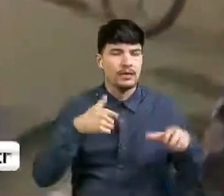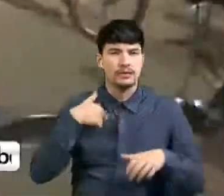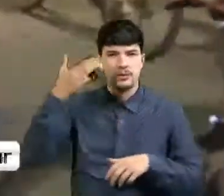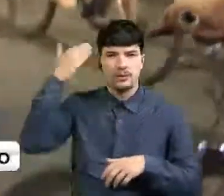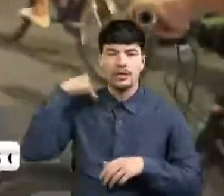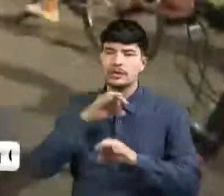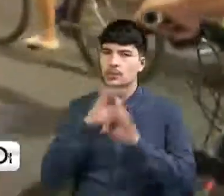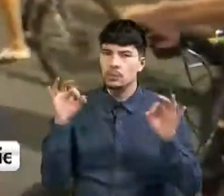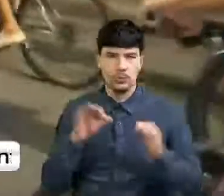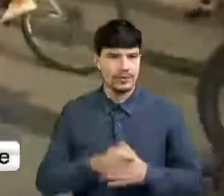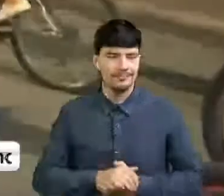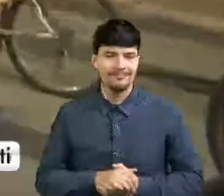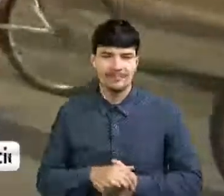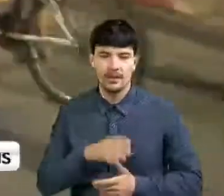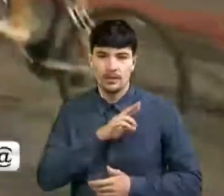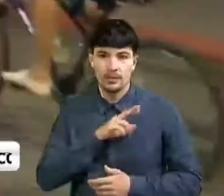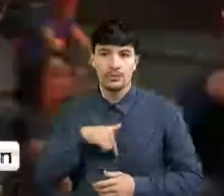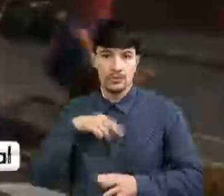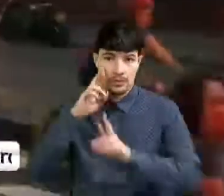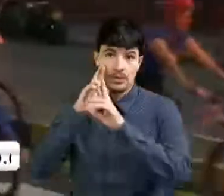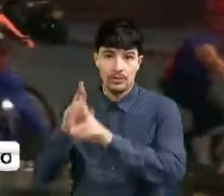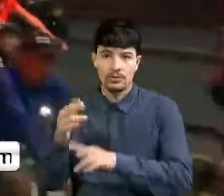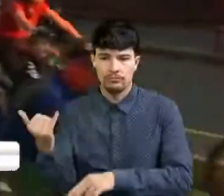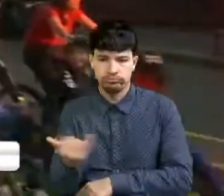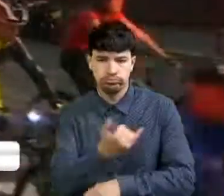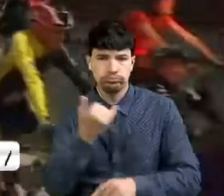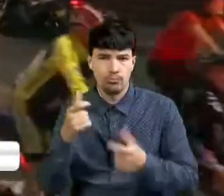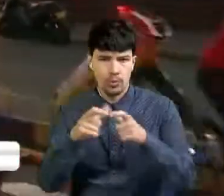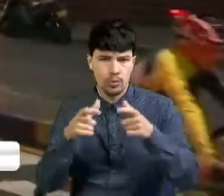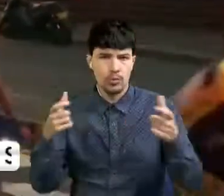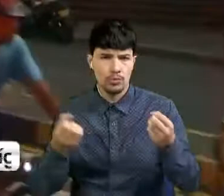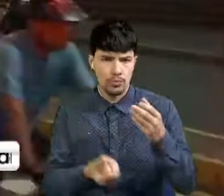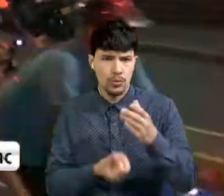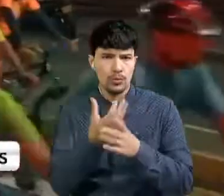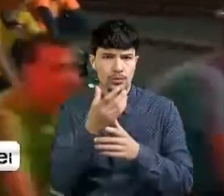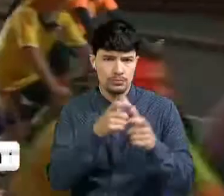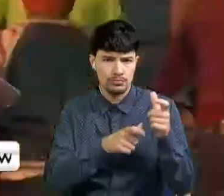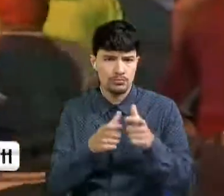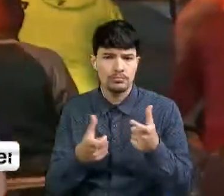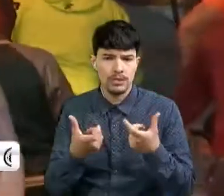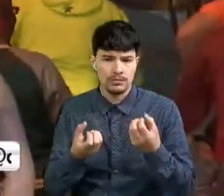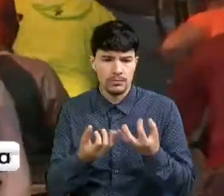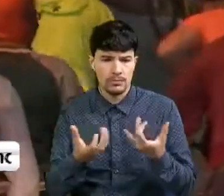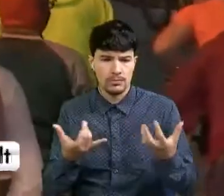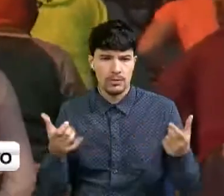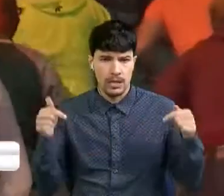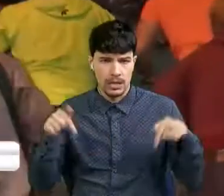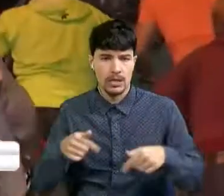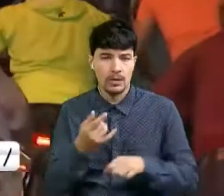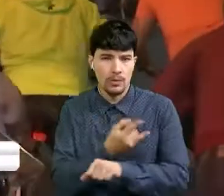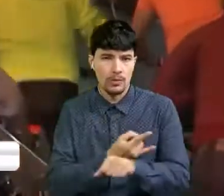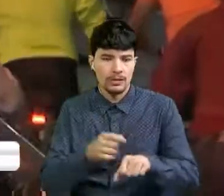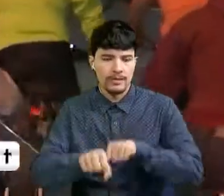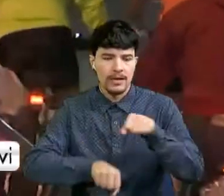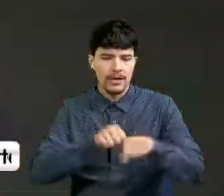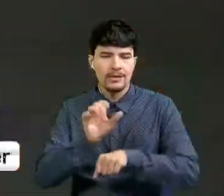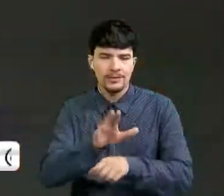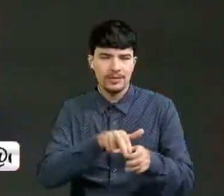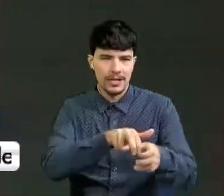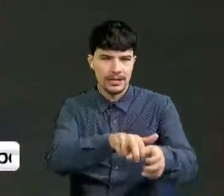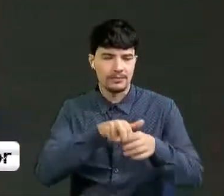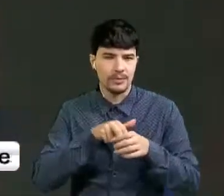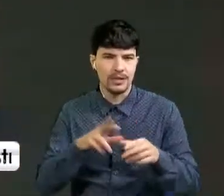Debemos reconocer que ya es común observar el aumento de número de personas que han adoptado la bicicleta como su medio de